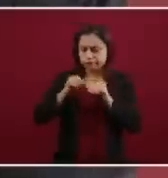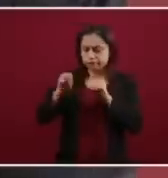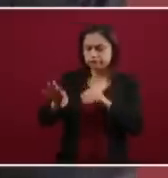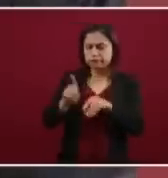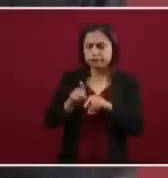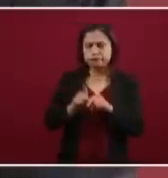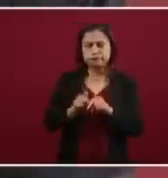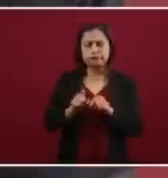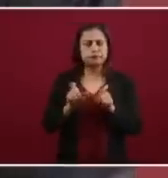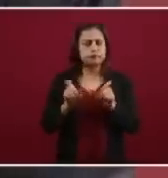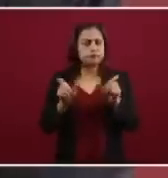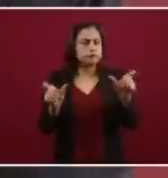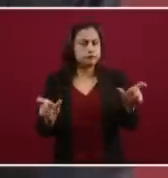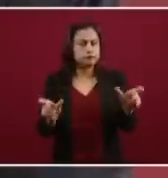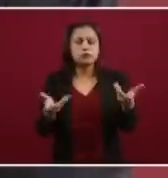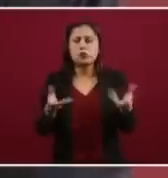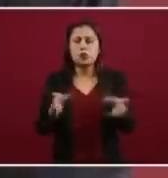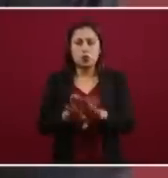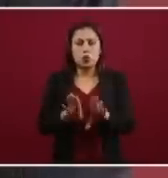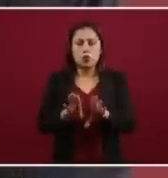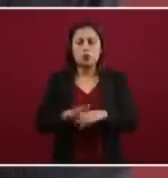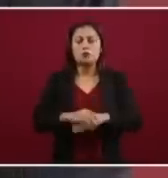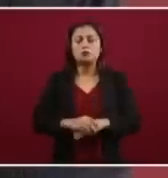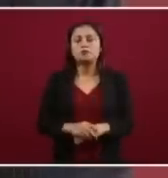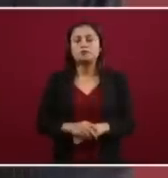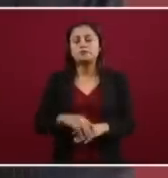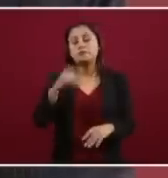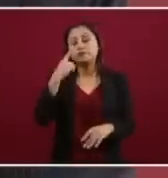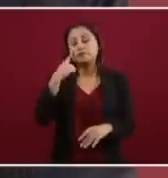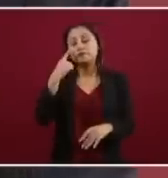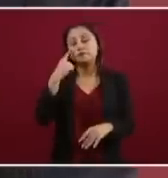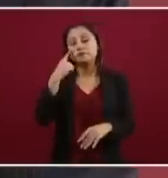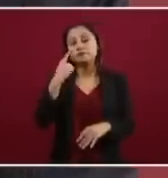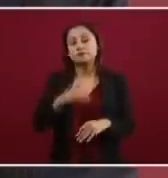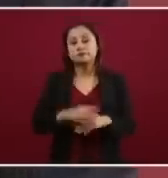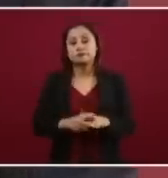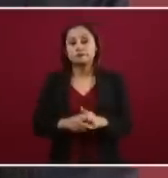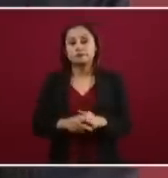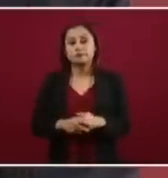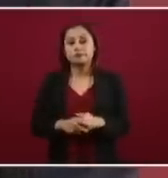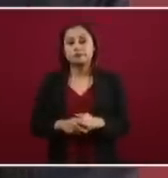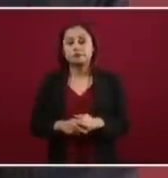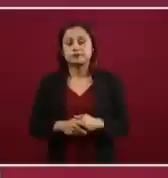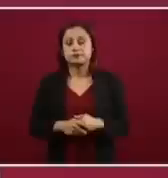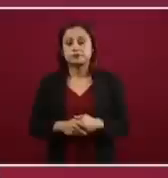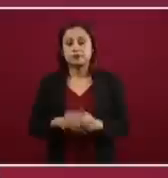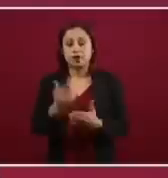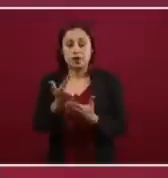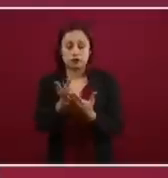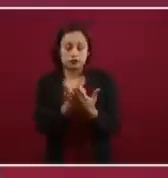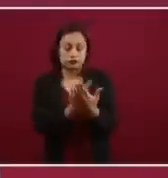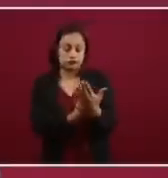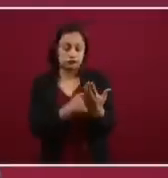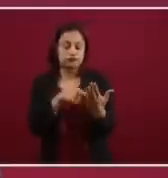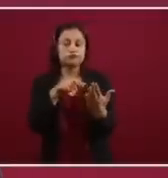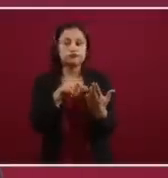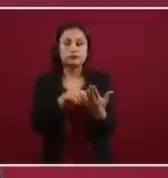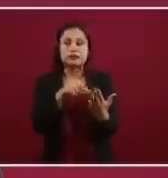Básicamente, los mayores niveles de violencia